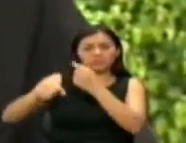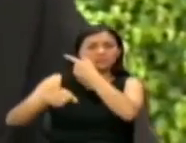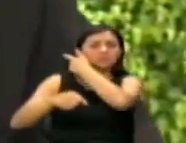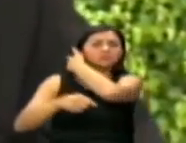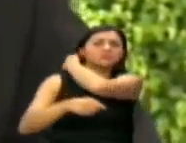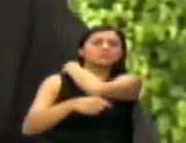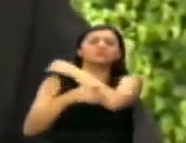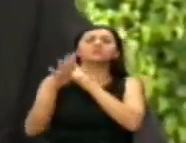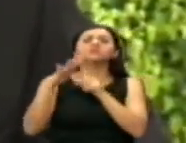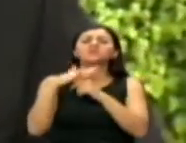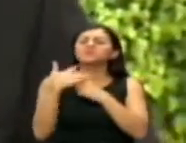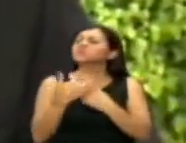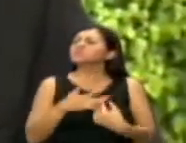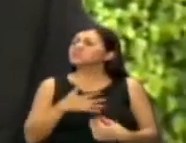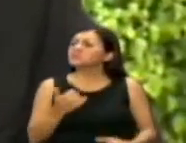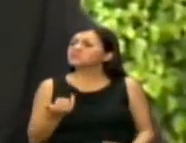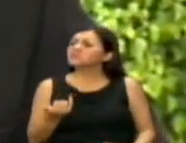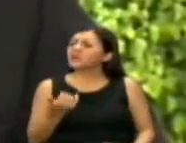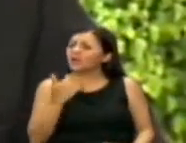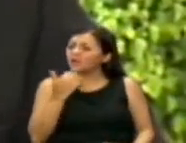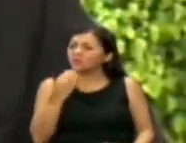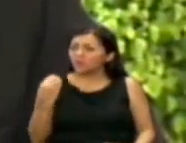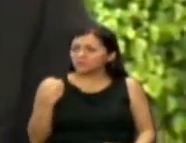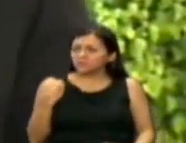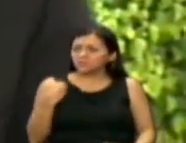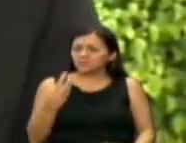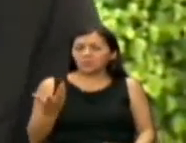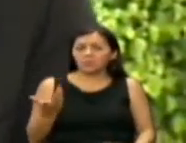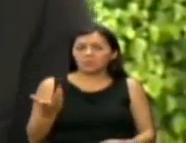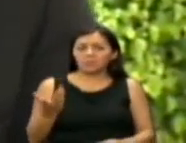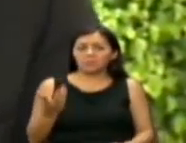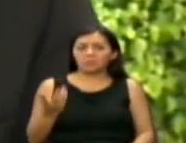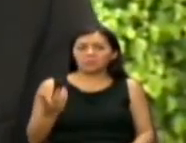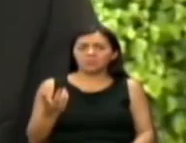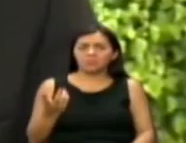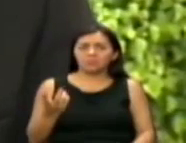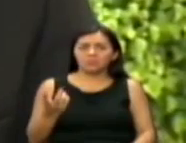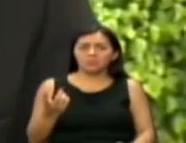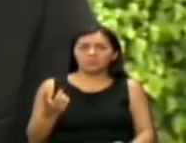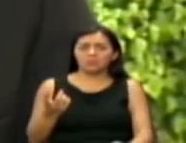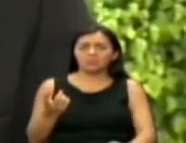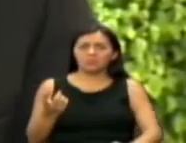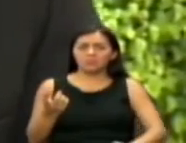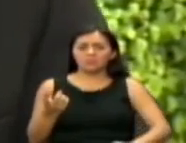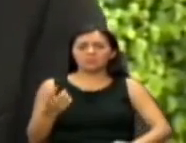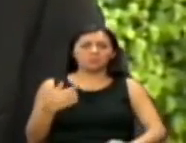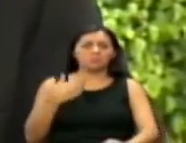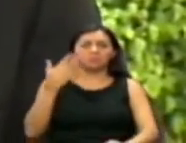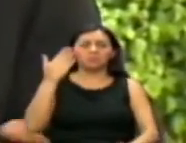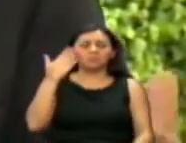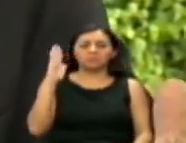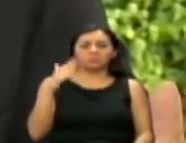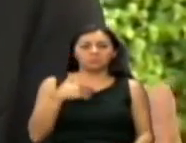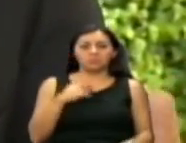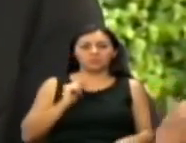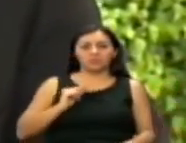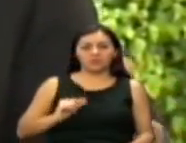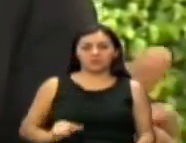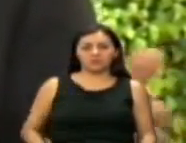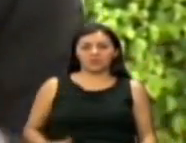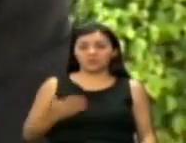la situación de este proyecto, no sé si hay alguien de Senagua presente, ¿ya? No tengo los detalles, pero si es